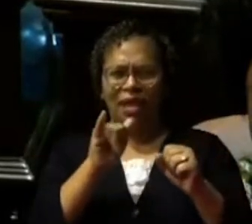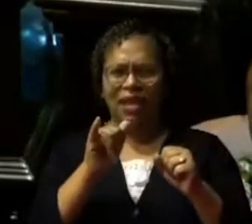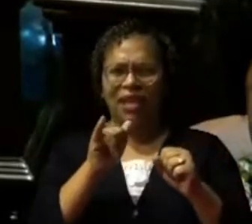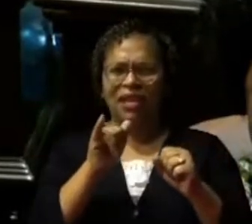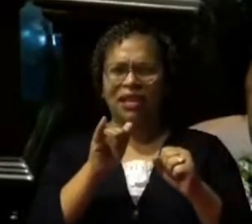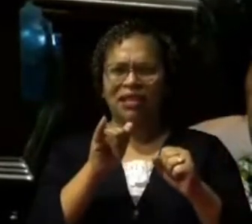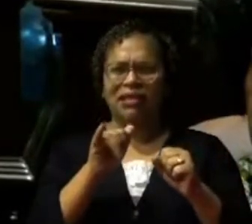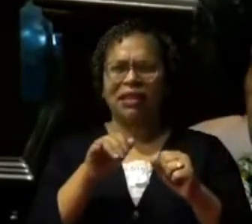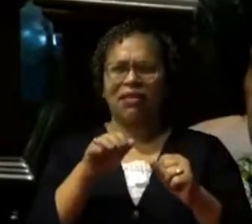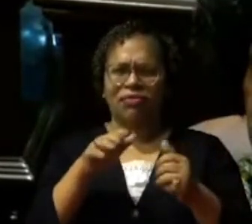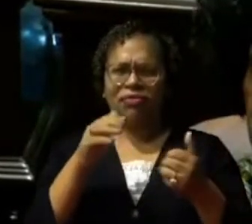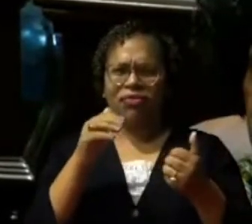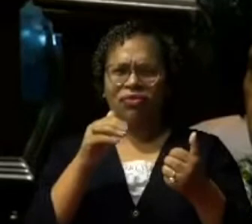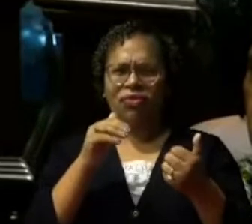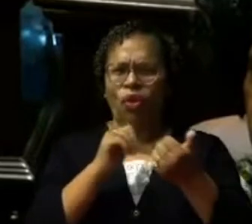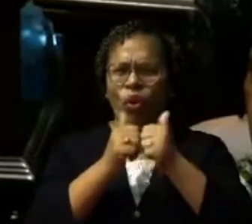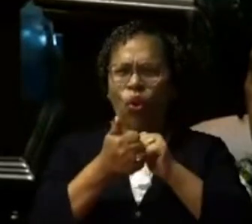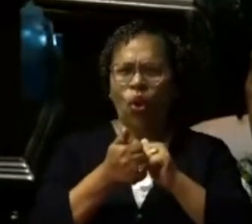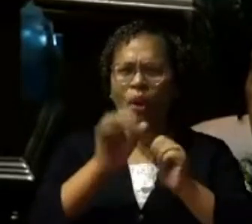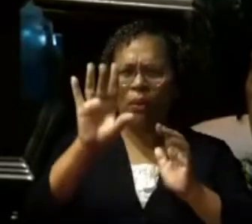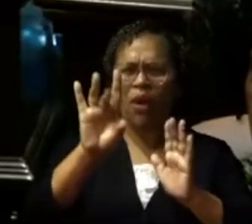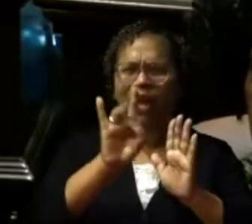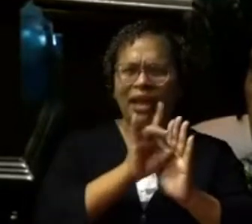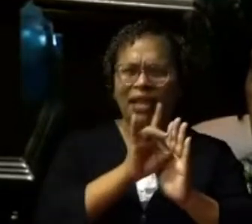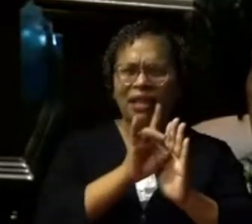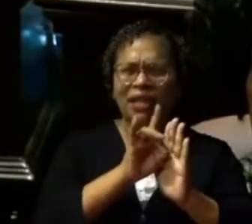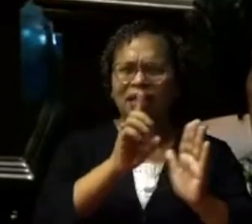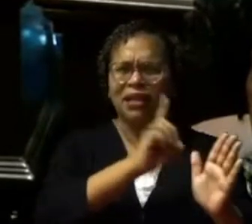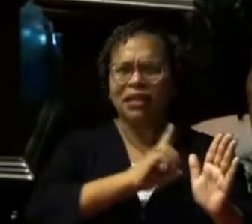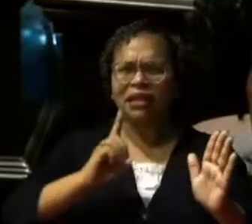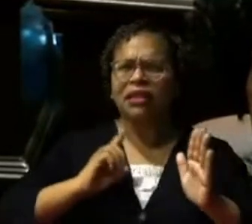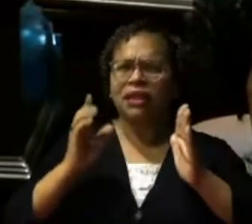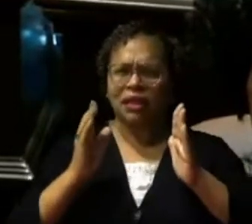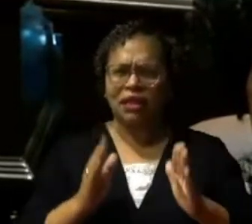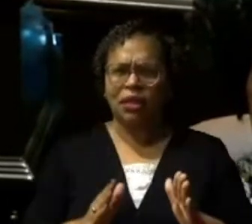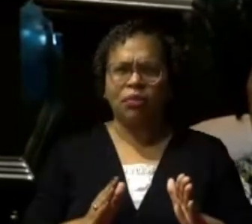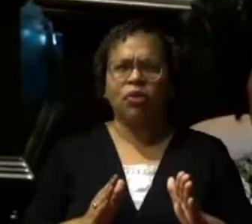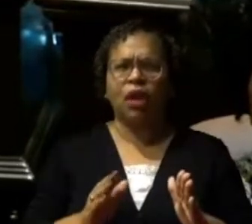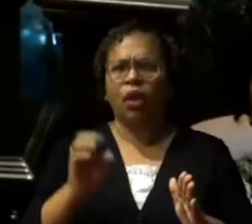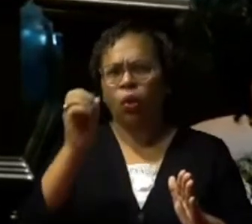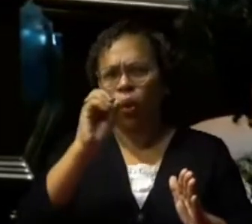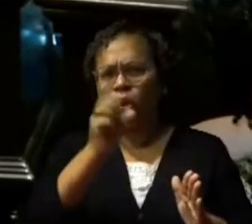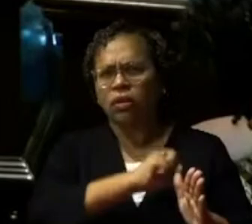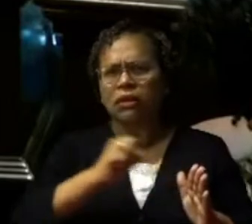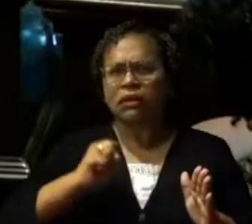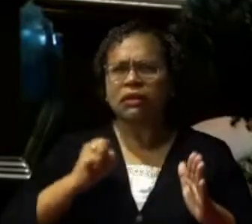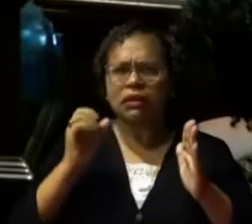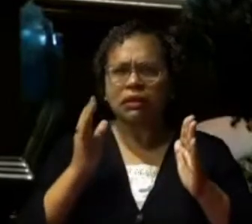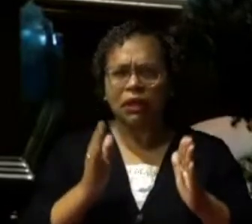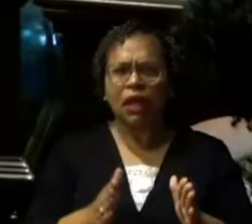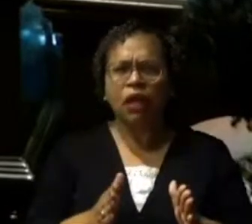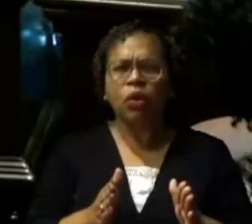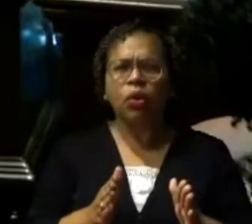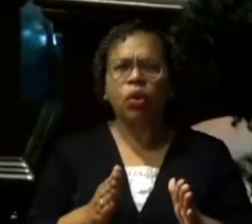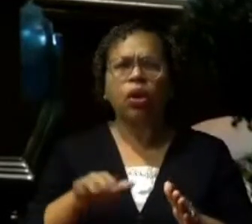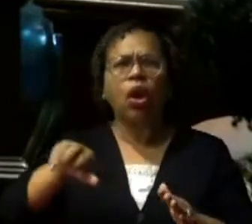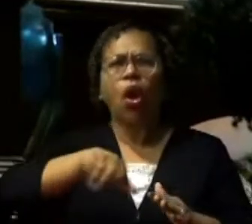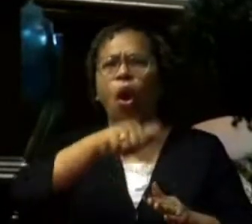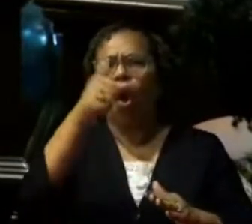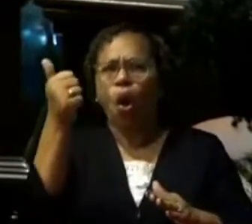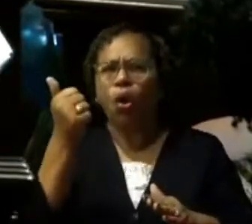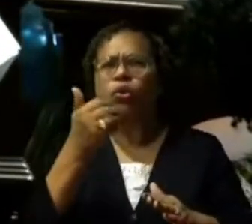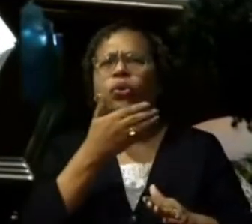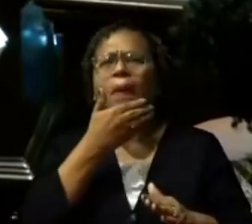a escarbar qué otros métodos se usan en otros países del mundo para